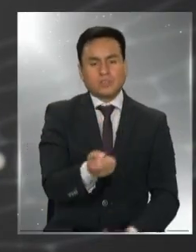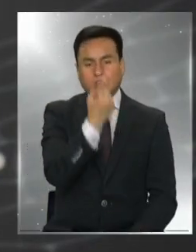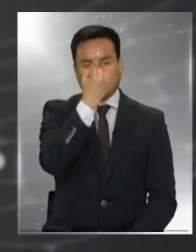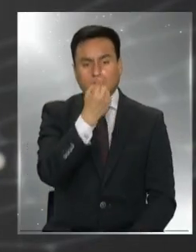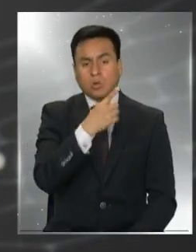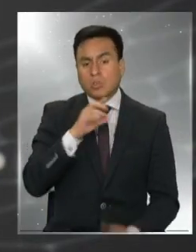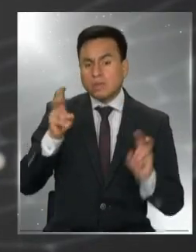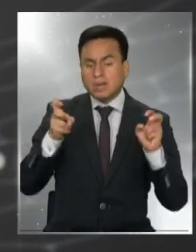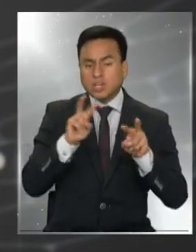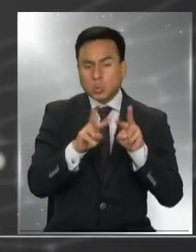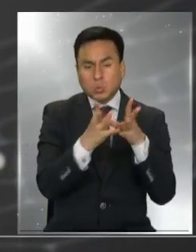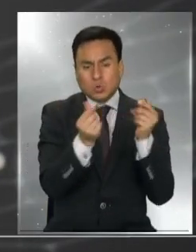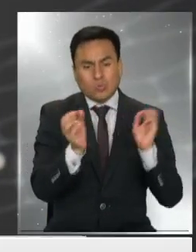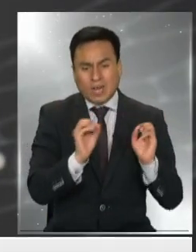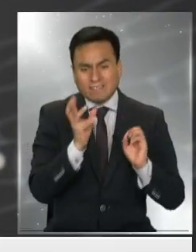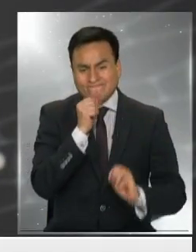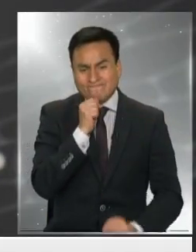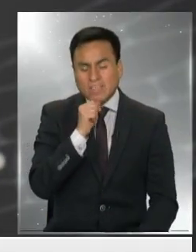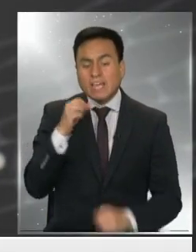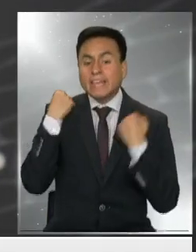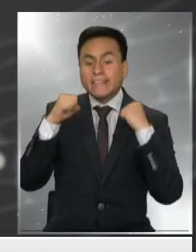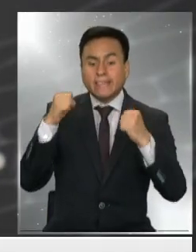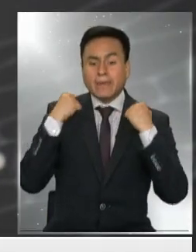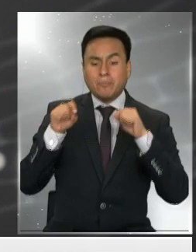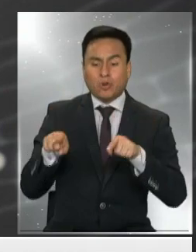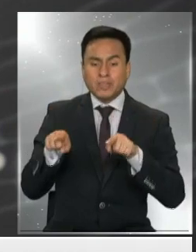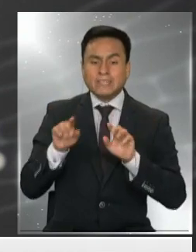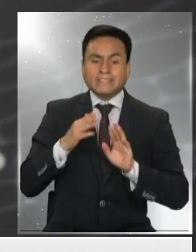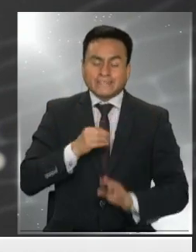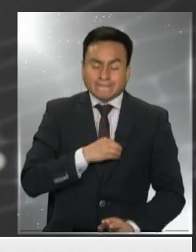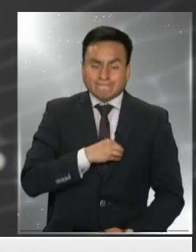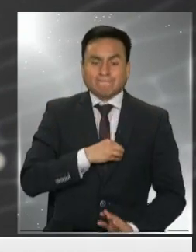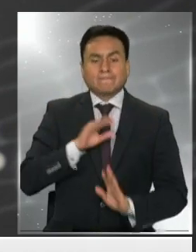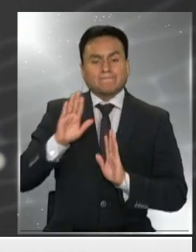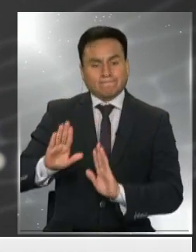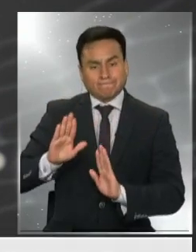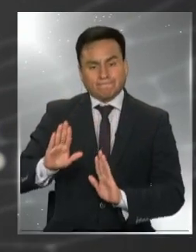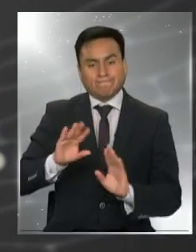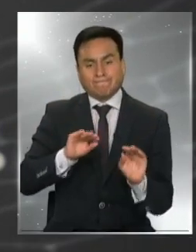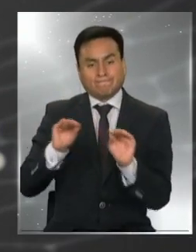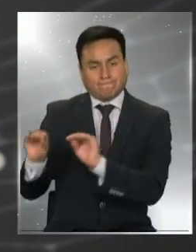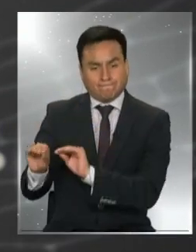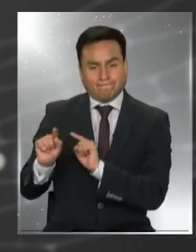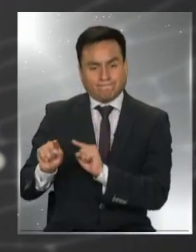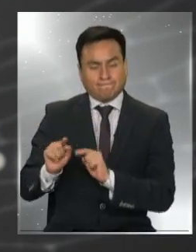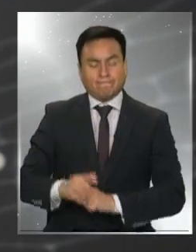país no se llega a solución, yo creo que el deporte lamentablemente va a tener que esperar.